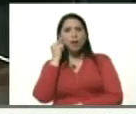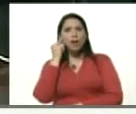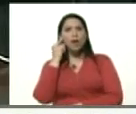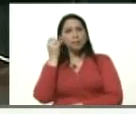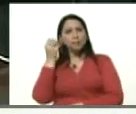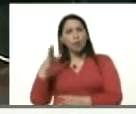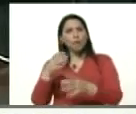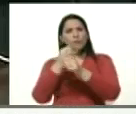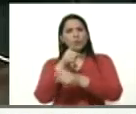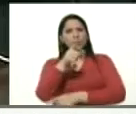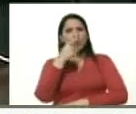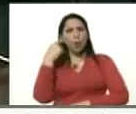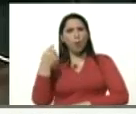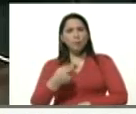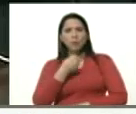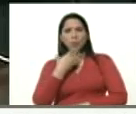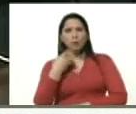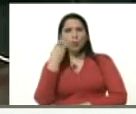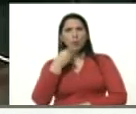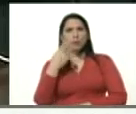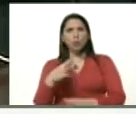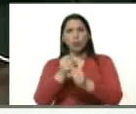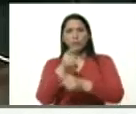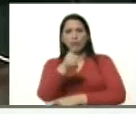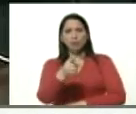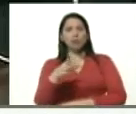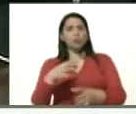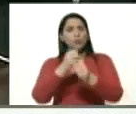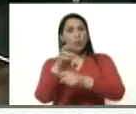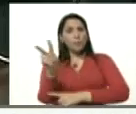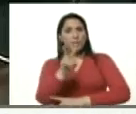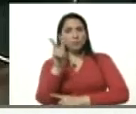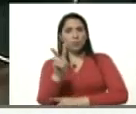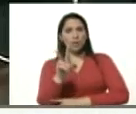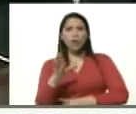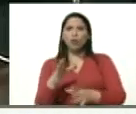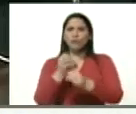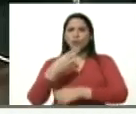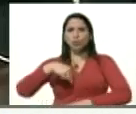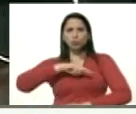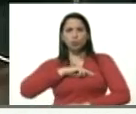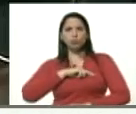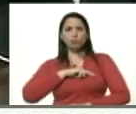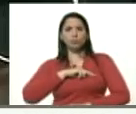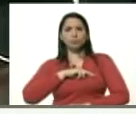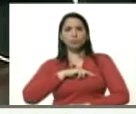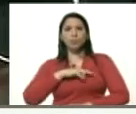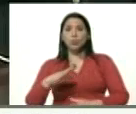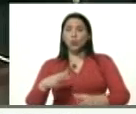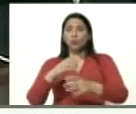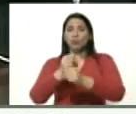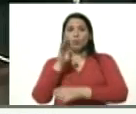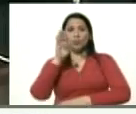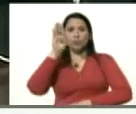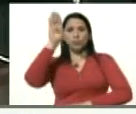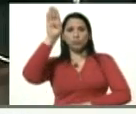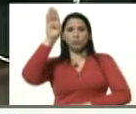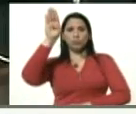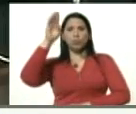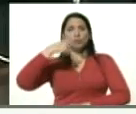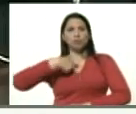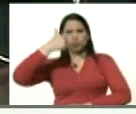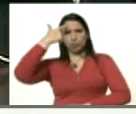bueno. Creo en ti, juventud. Creo en Venezuela, creo en nosotros, creo en el futuro y